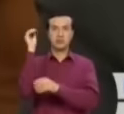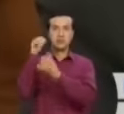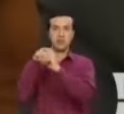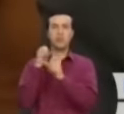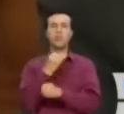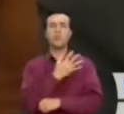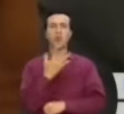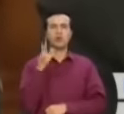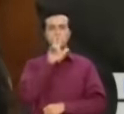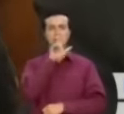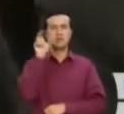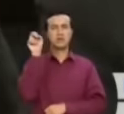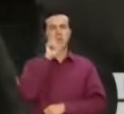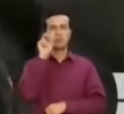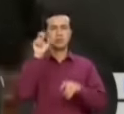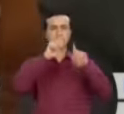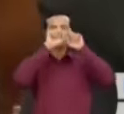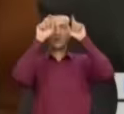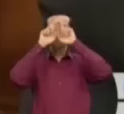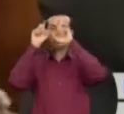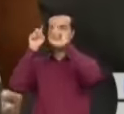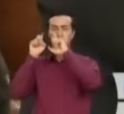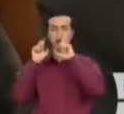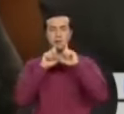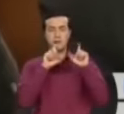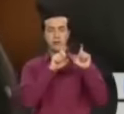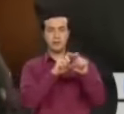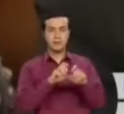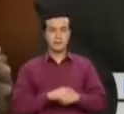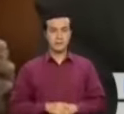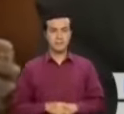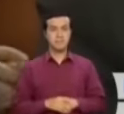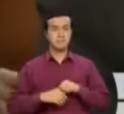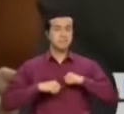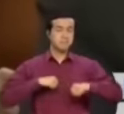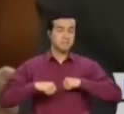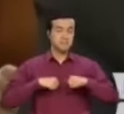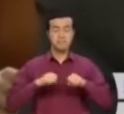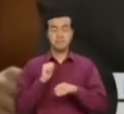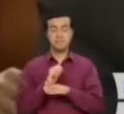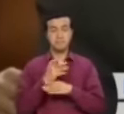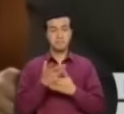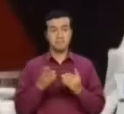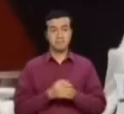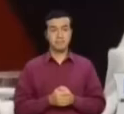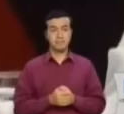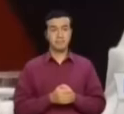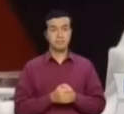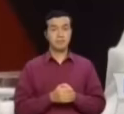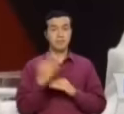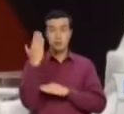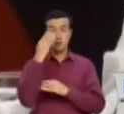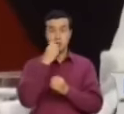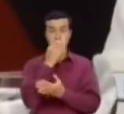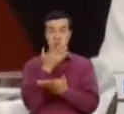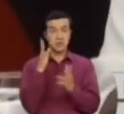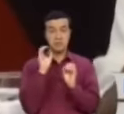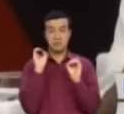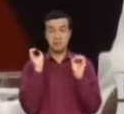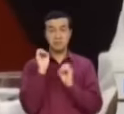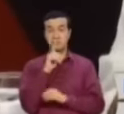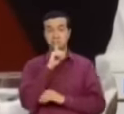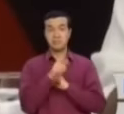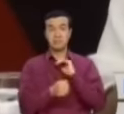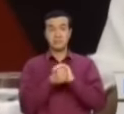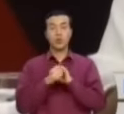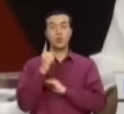300 empresas que se han utilizado como instrumentales para operaciones con ecuatorianos. Y eso no lo ha dicho la prensa, ¿no? Eso no lo ha dicho.